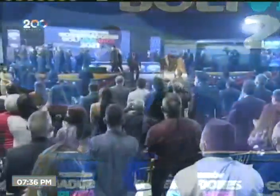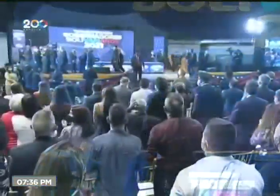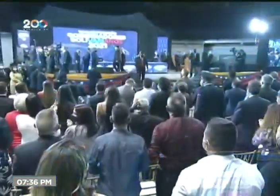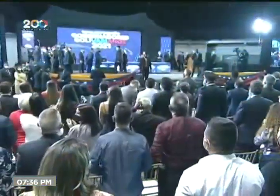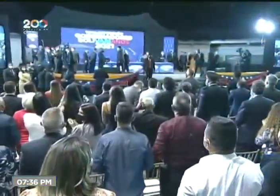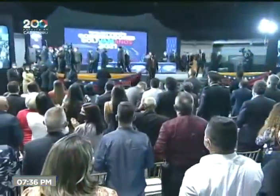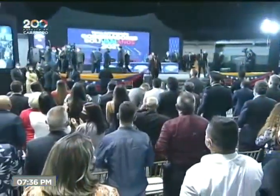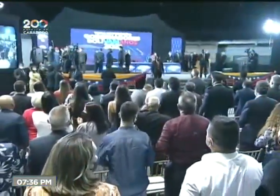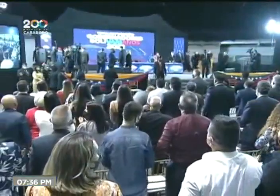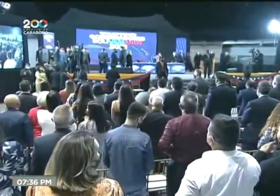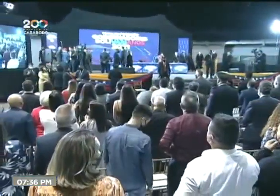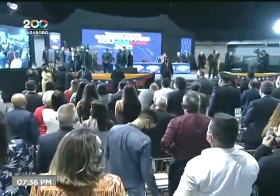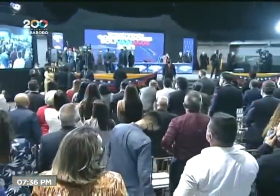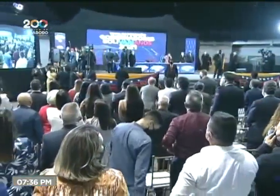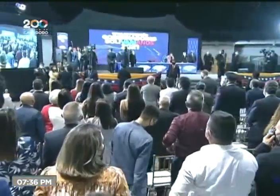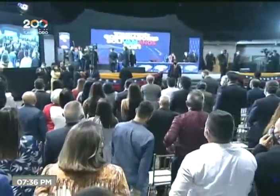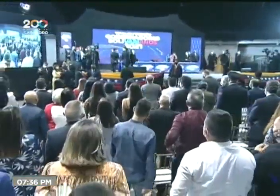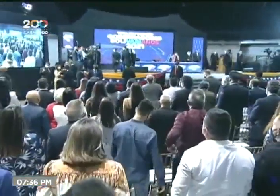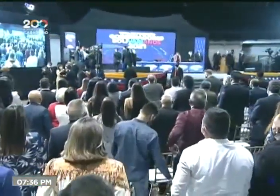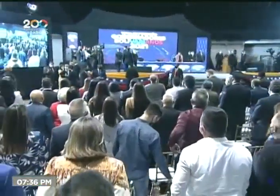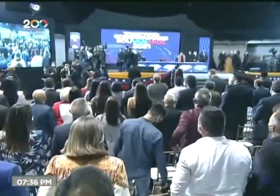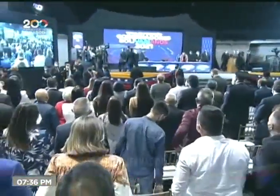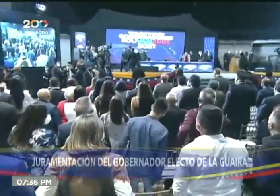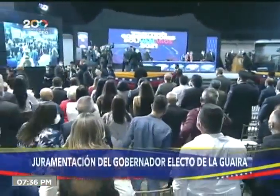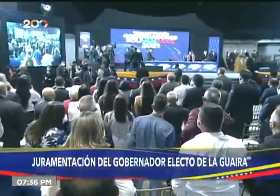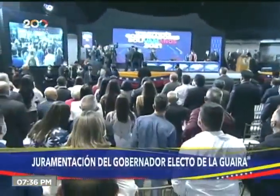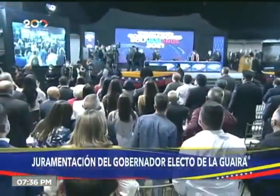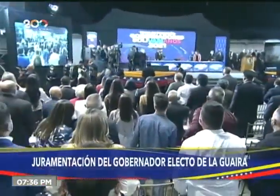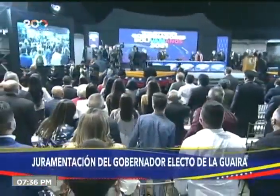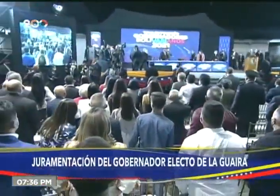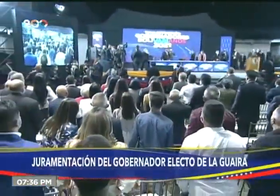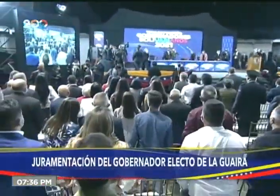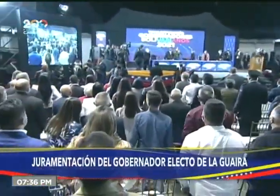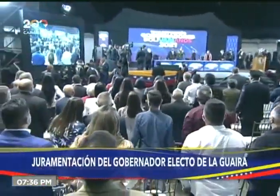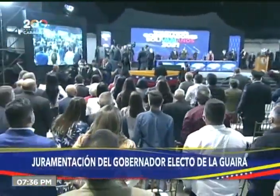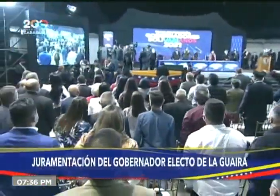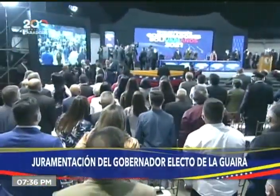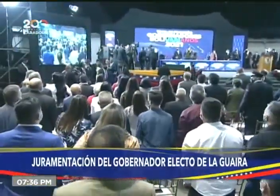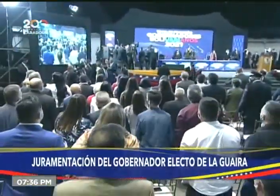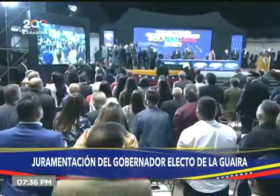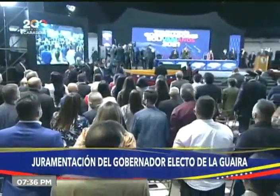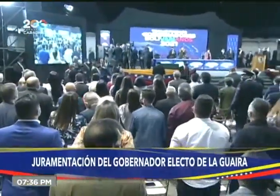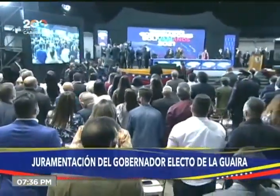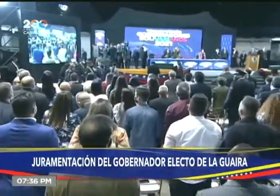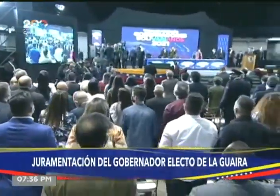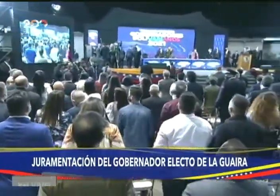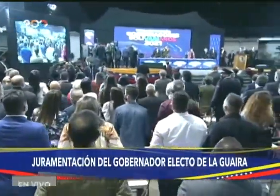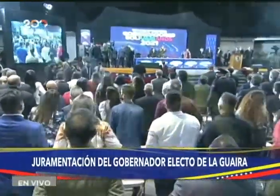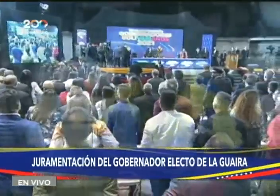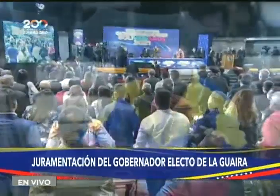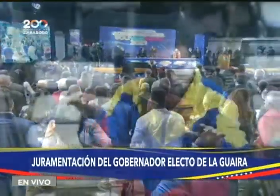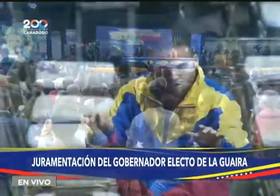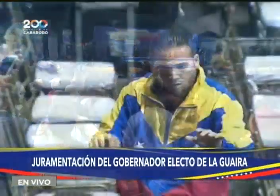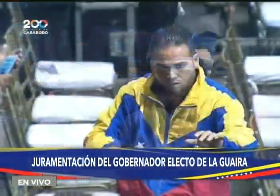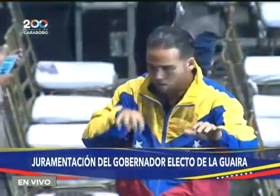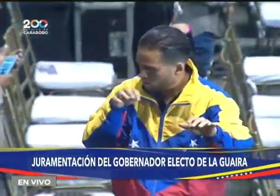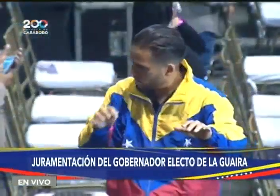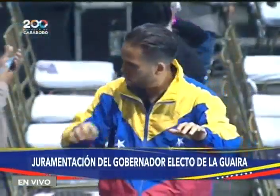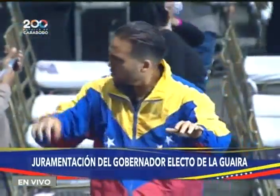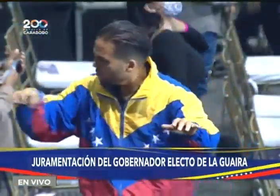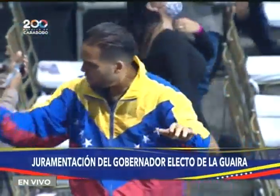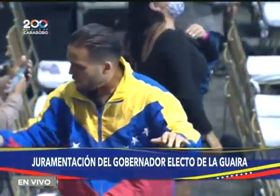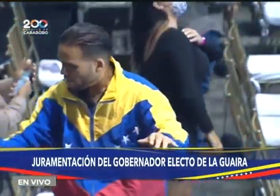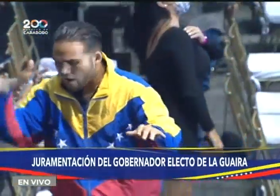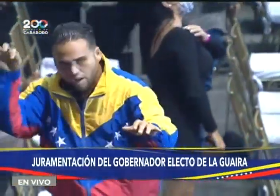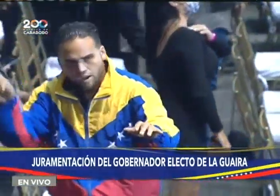Maduro. María Vargas en el estado de La Guaira para dar cobertura a la toma de posesión del gobernador electo en el estado, José